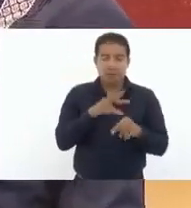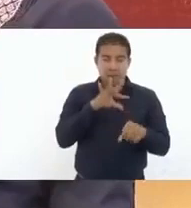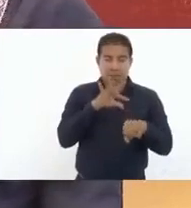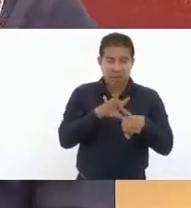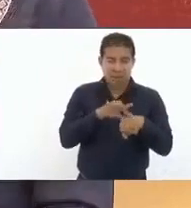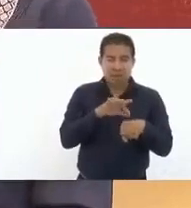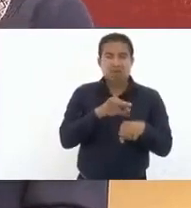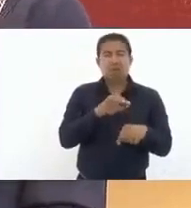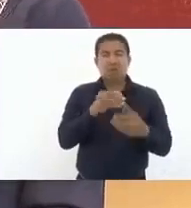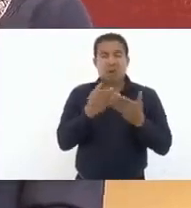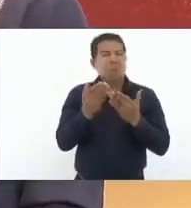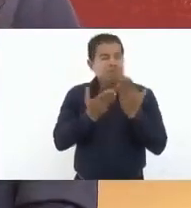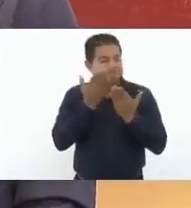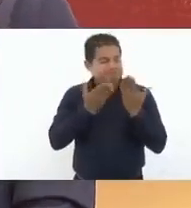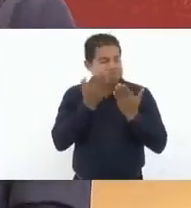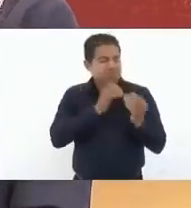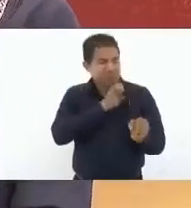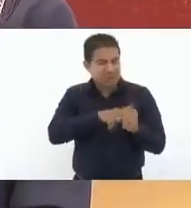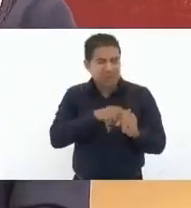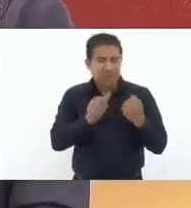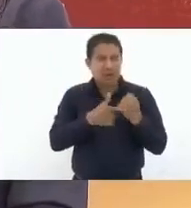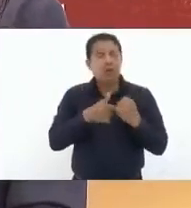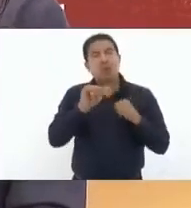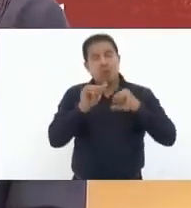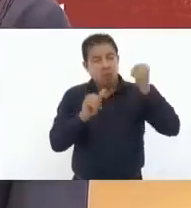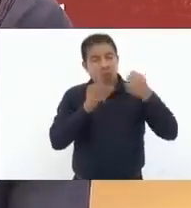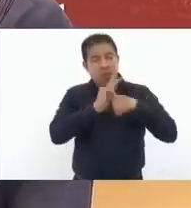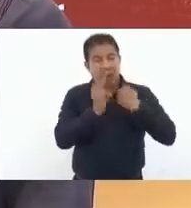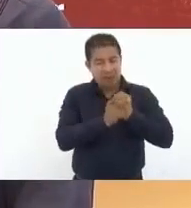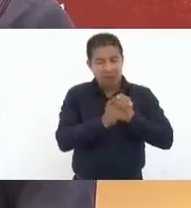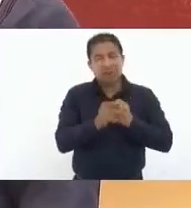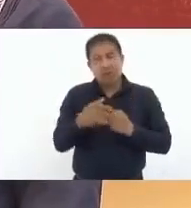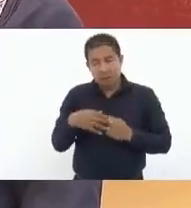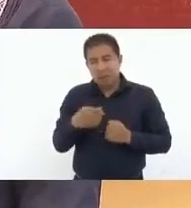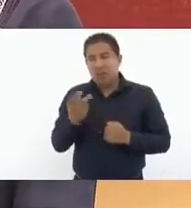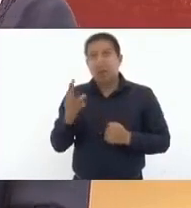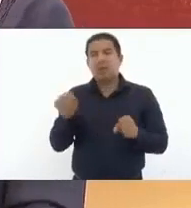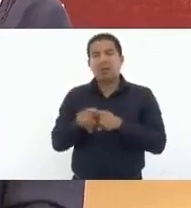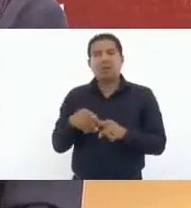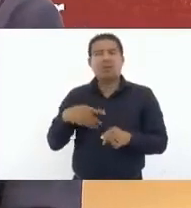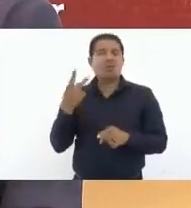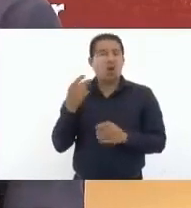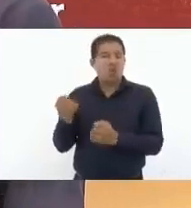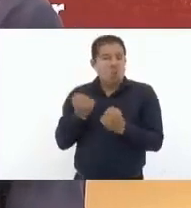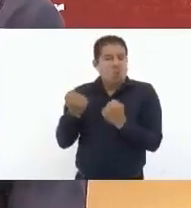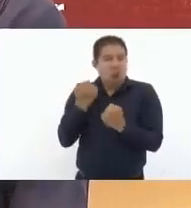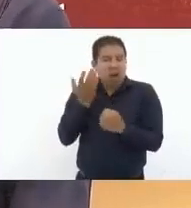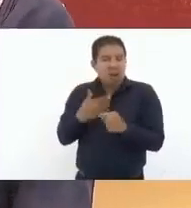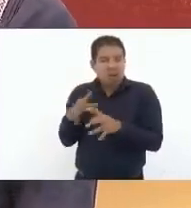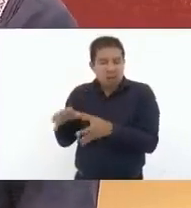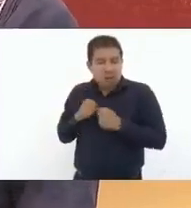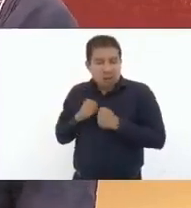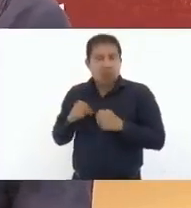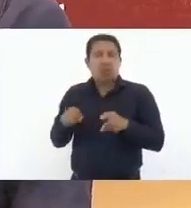al extranjero. Y también, aunque no les gusta a los conservadores, vamos a traer médicos de